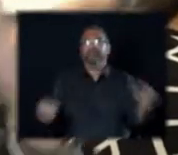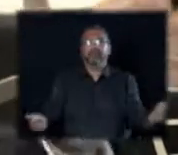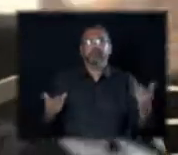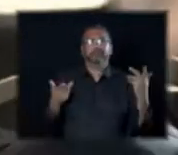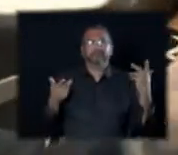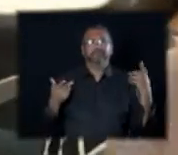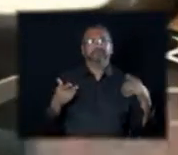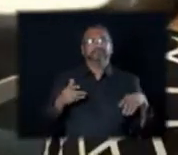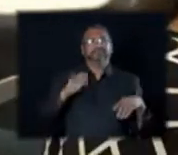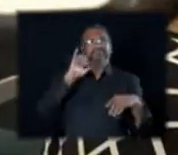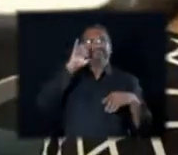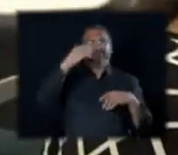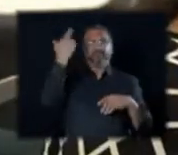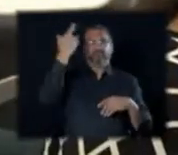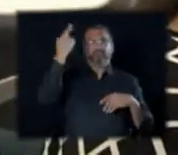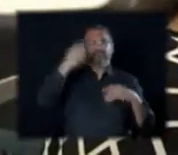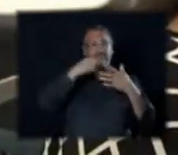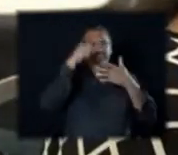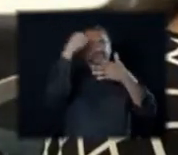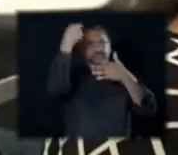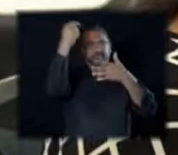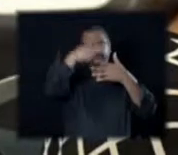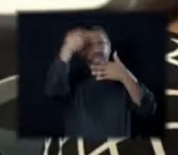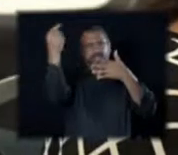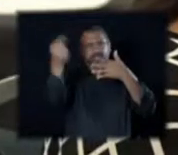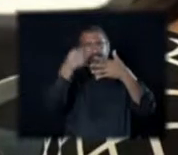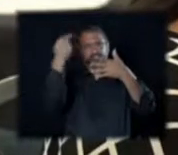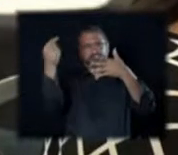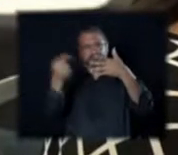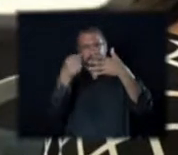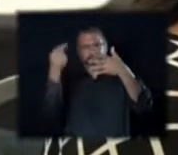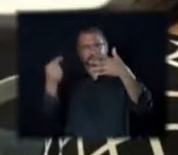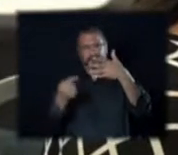Y en mi opinión, esas son las razones por las cuales estamos aquí.